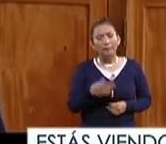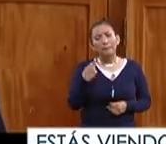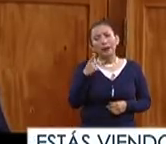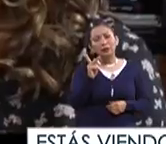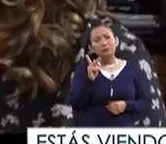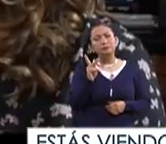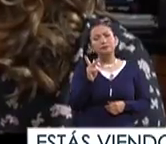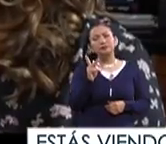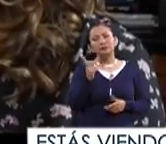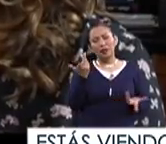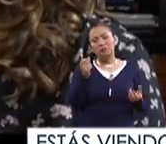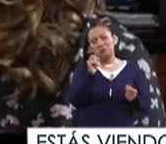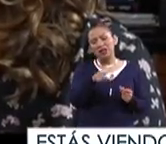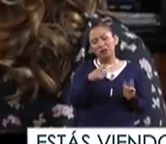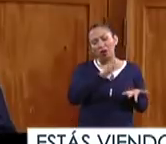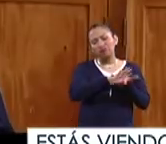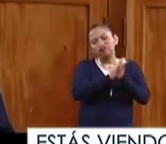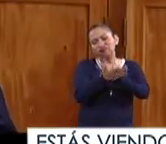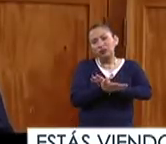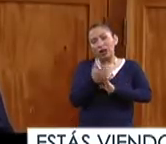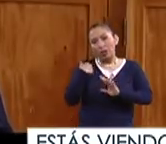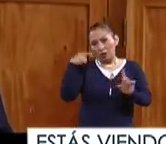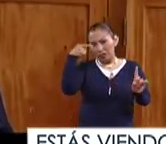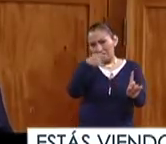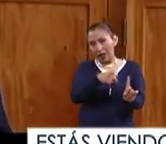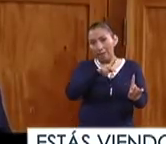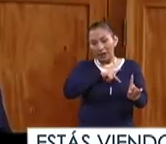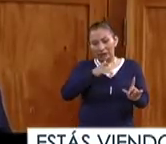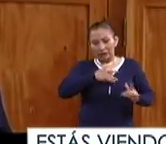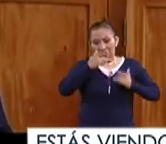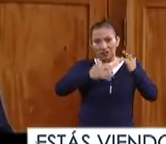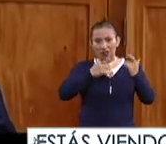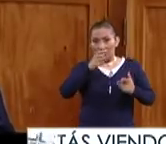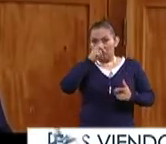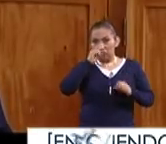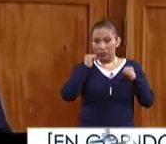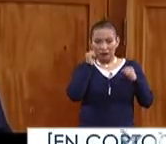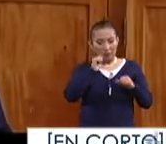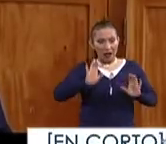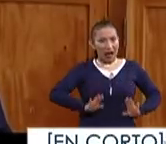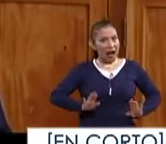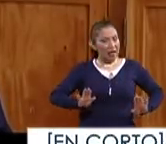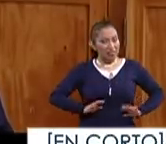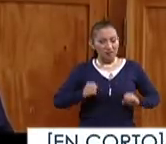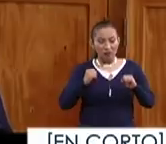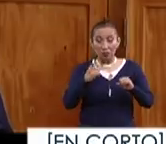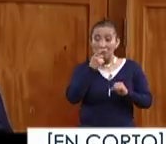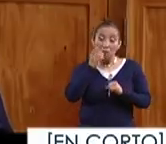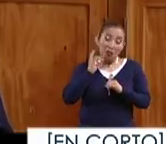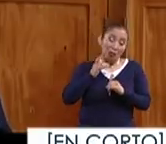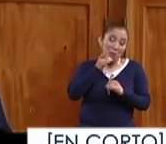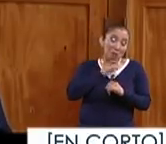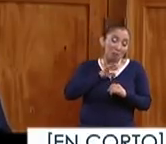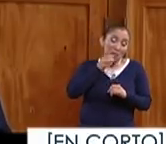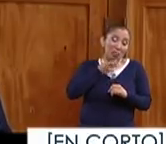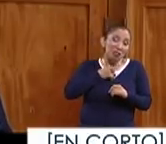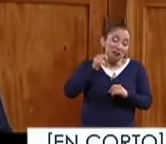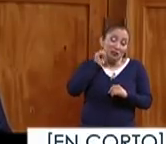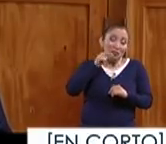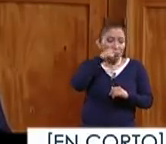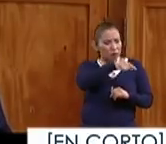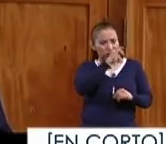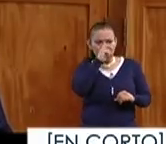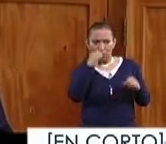Pero es parte de la evolución. Y tocando el tema de mi temperamento, siempre ha sido fuerte. Eso es lo que dice la gente, que es demasiado